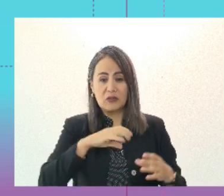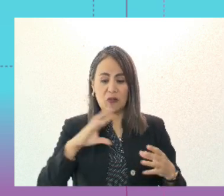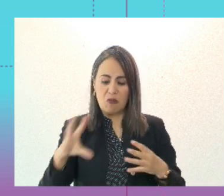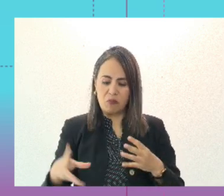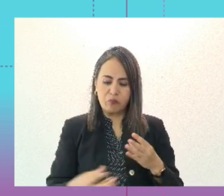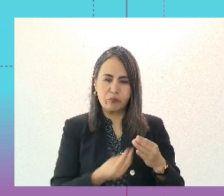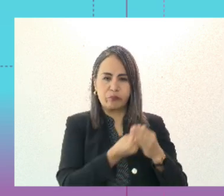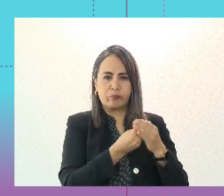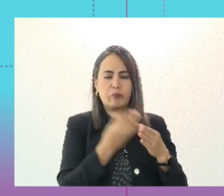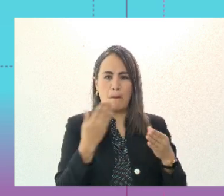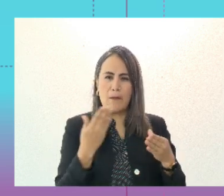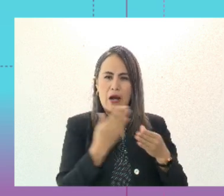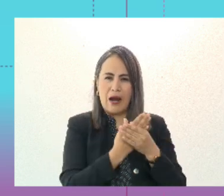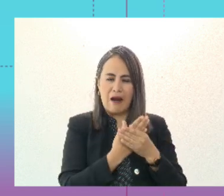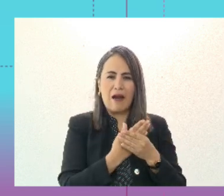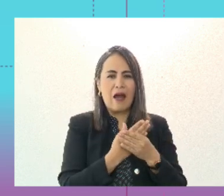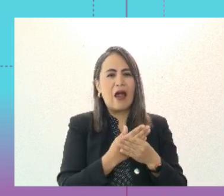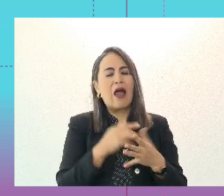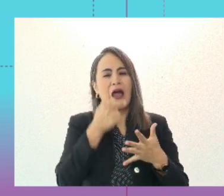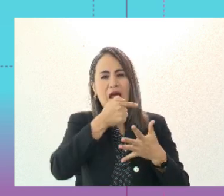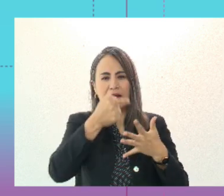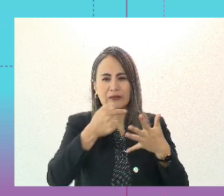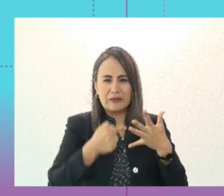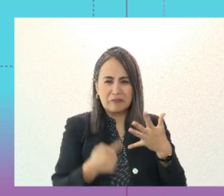la consolidación de archivos